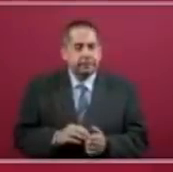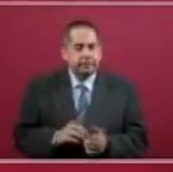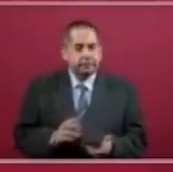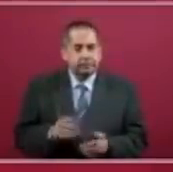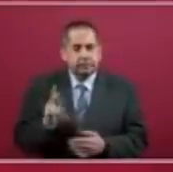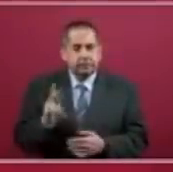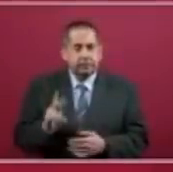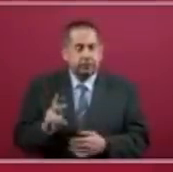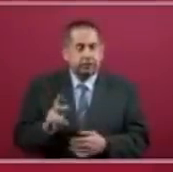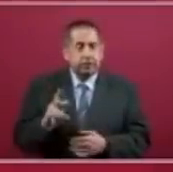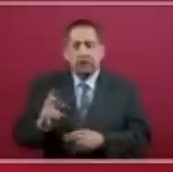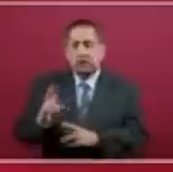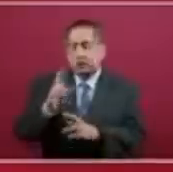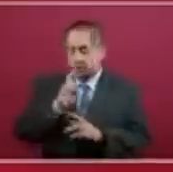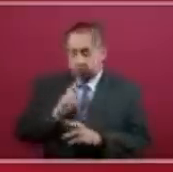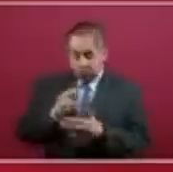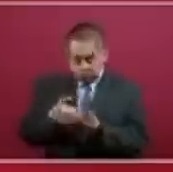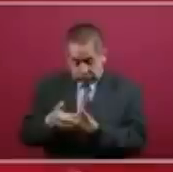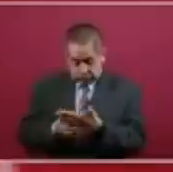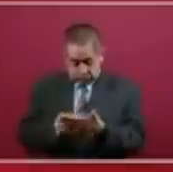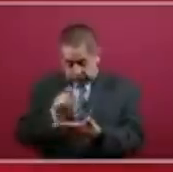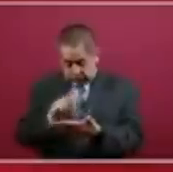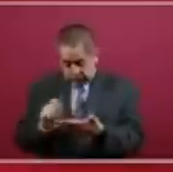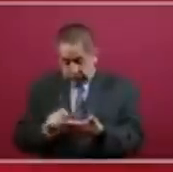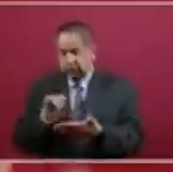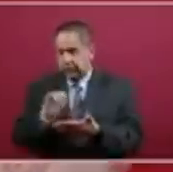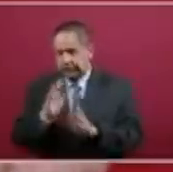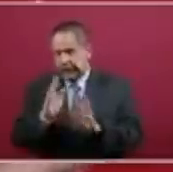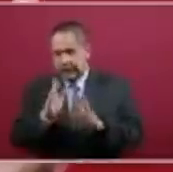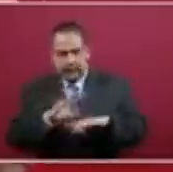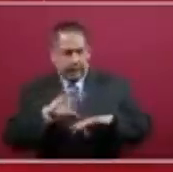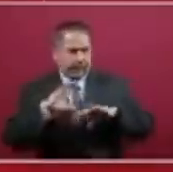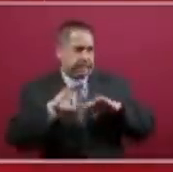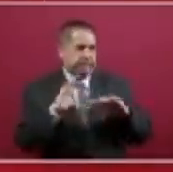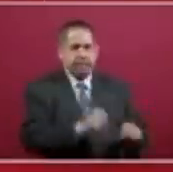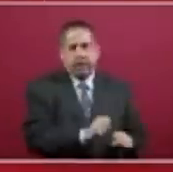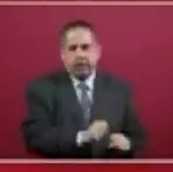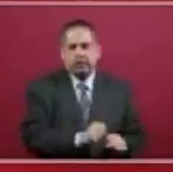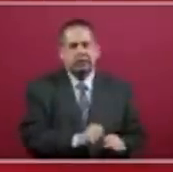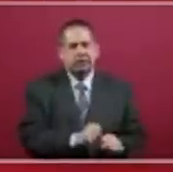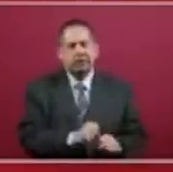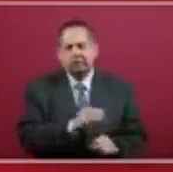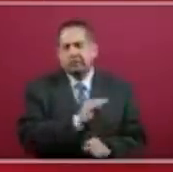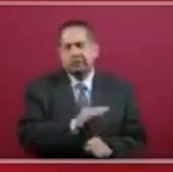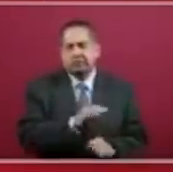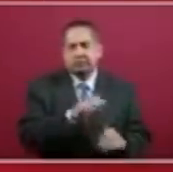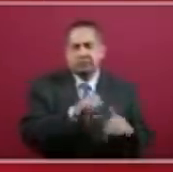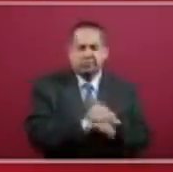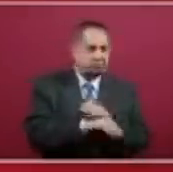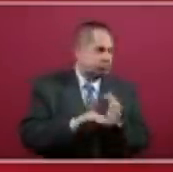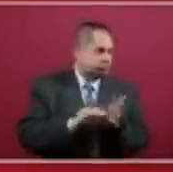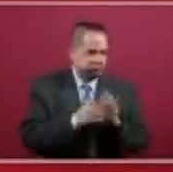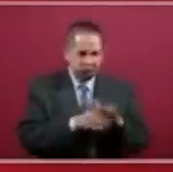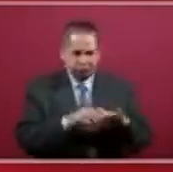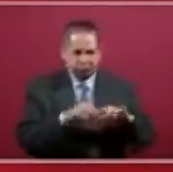el reporte que tengo es de que sí se pudo llevar a cabo el